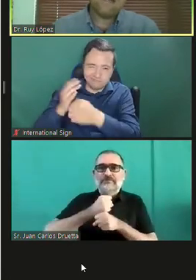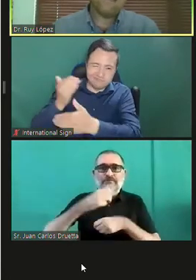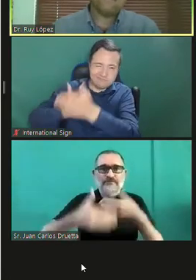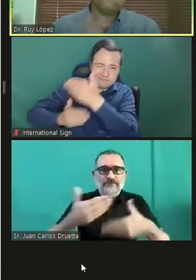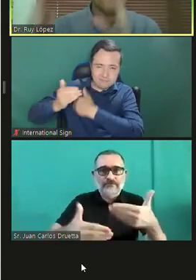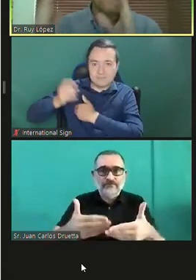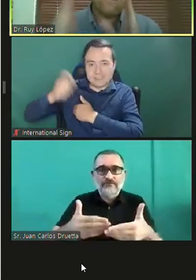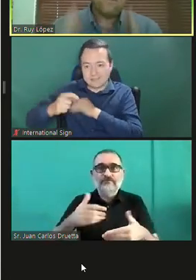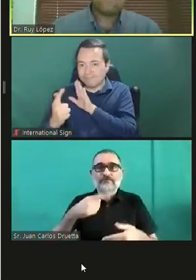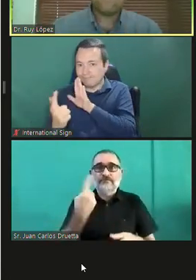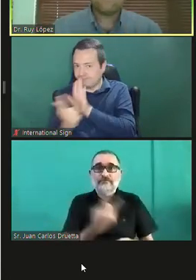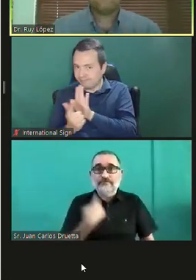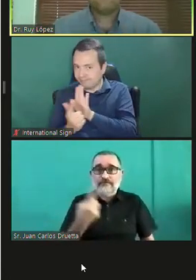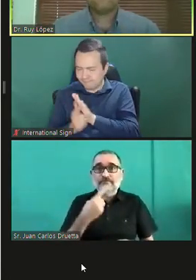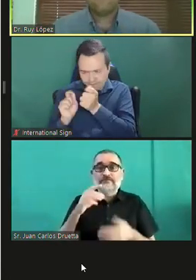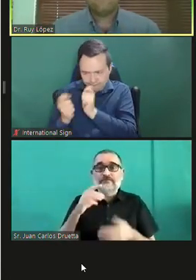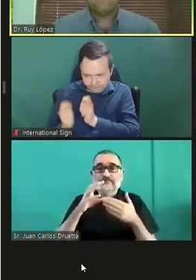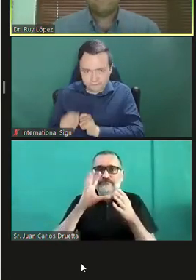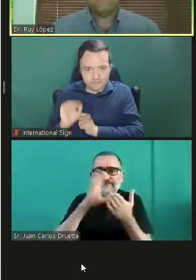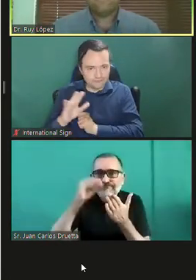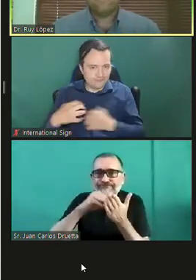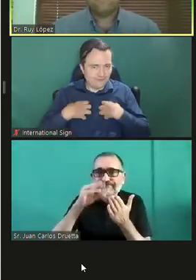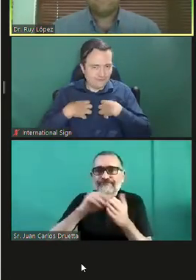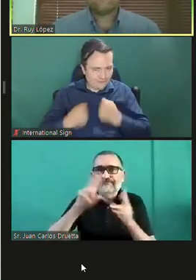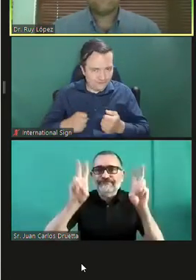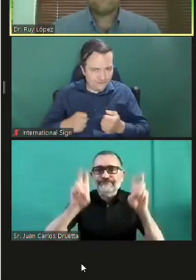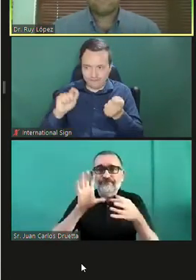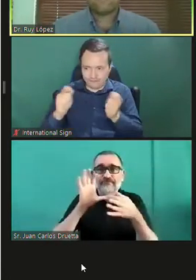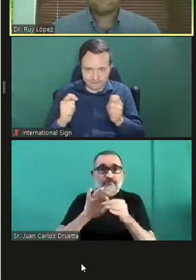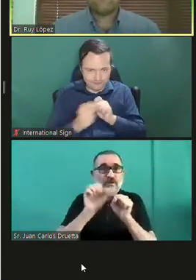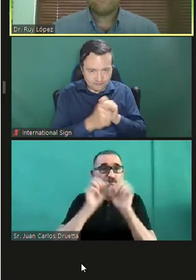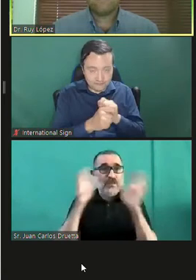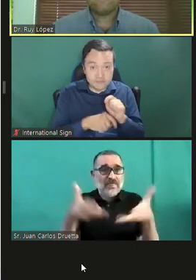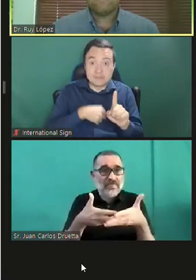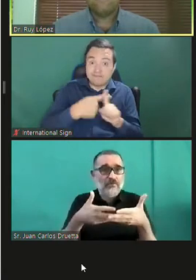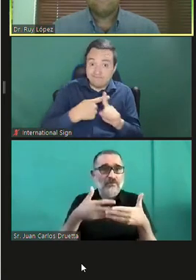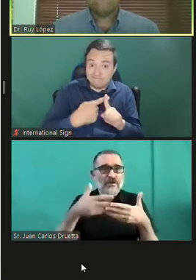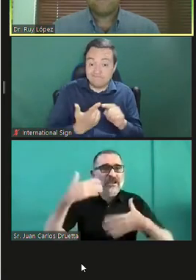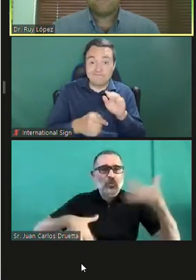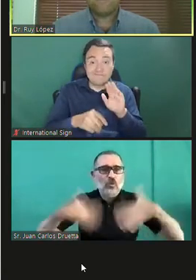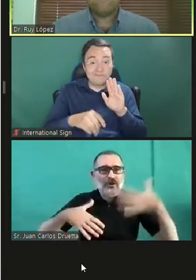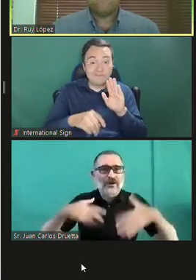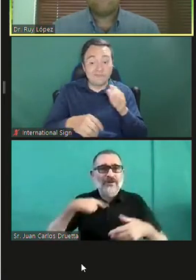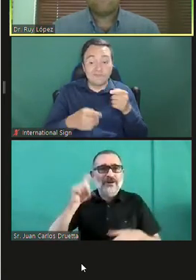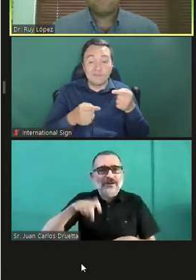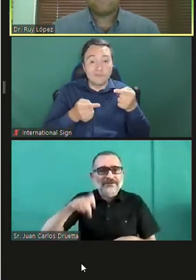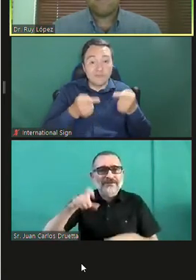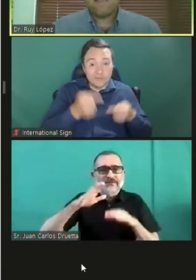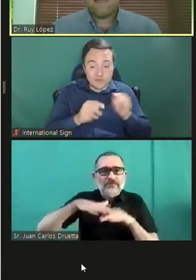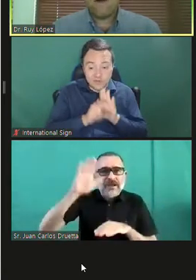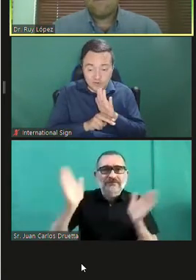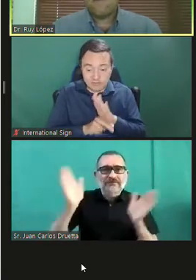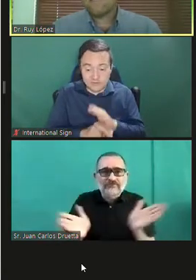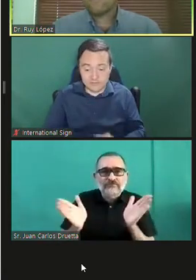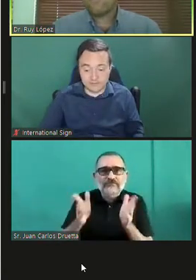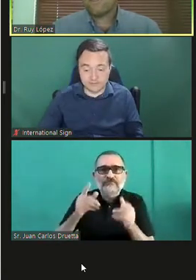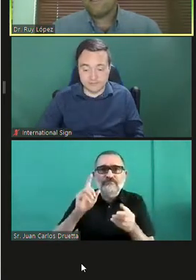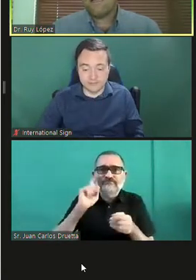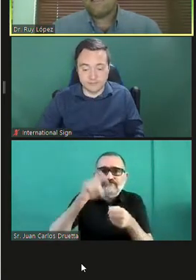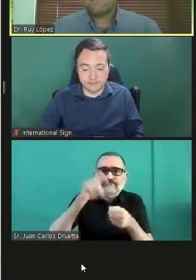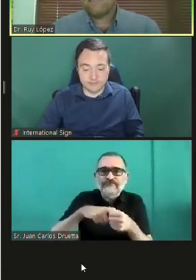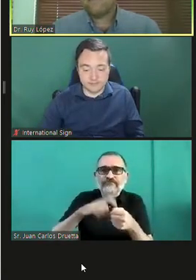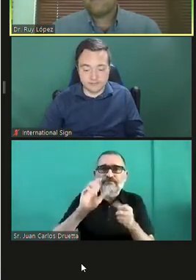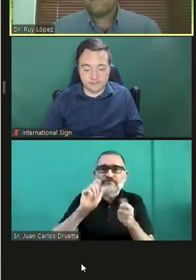la ley general de salud y después en los en las normas correspondientes para poner de manera obligatoria